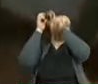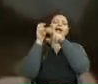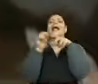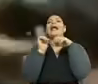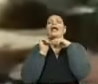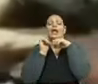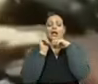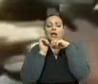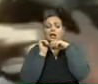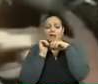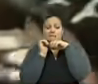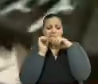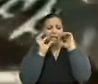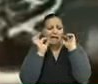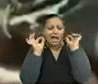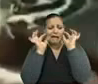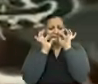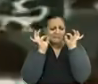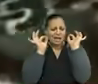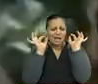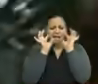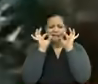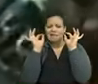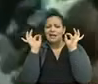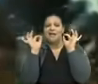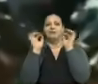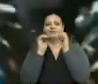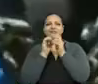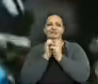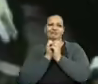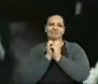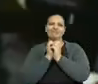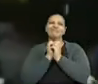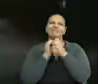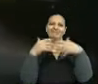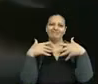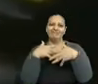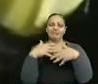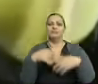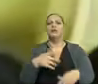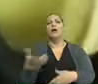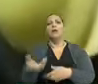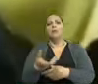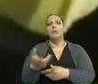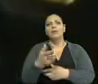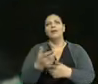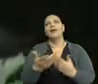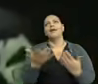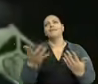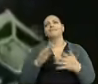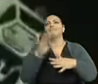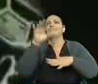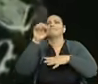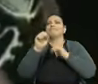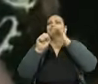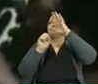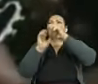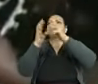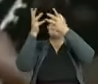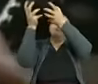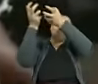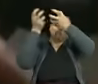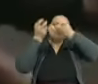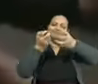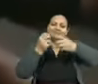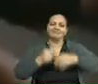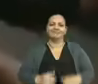decir, ¡ay, le dijo al hombre araña, le dijo Batman! Ya. Ni Superman. Y ellos tienen que ir al rescate. Bueno. Un